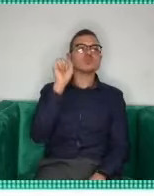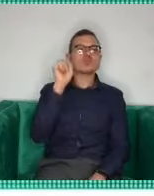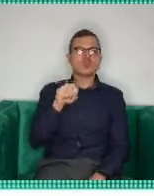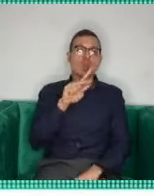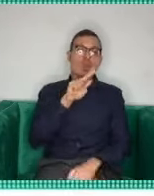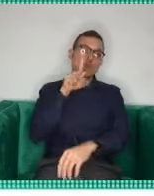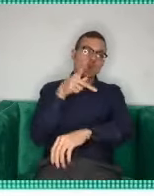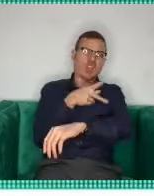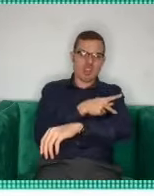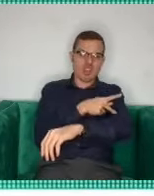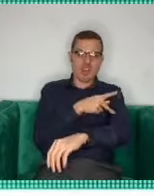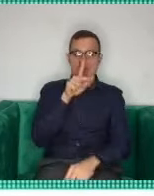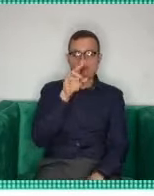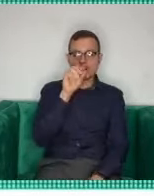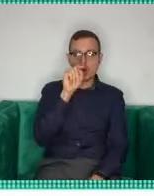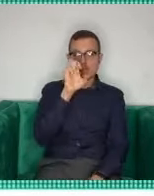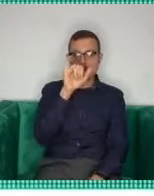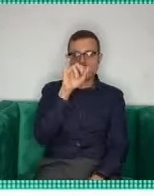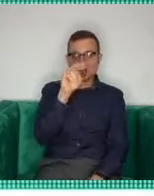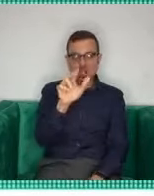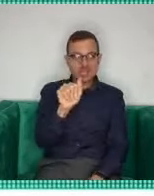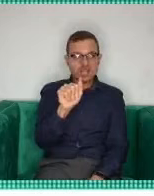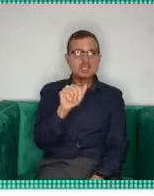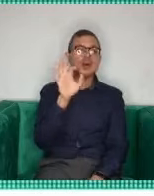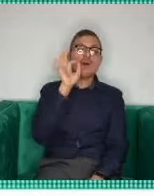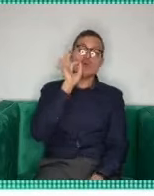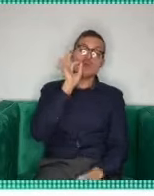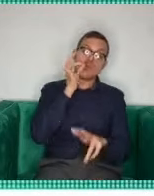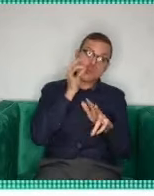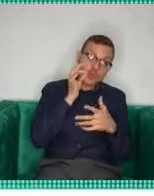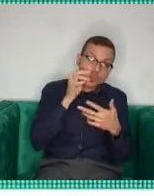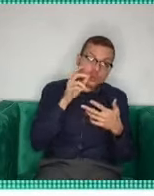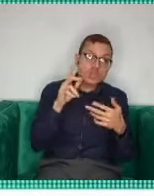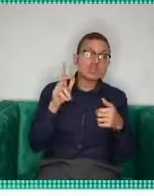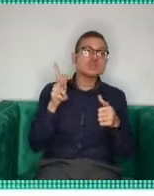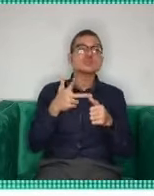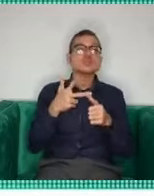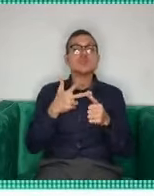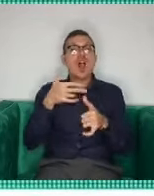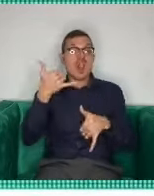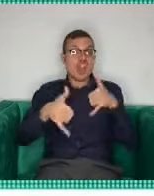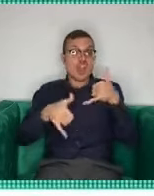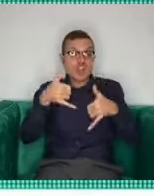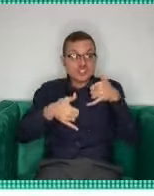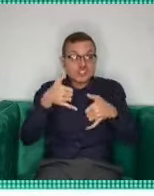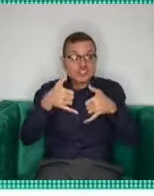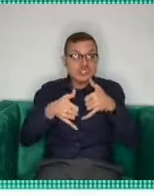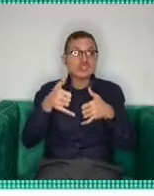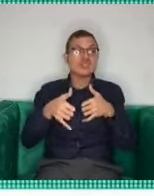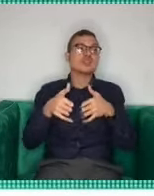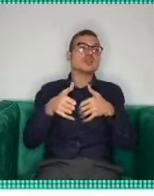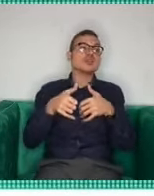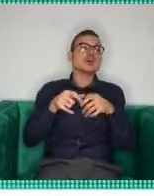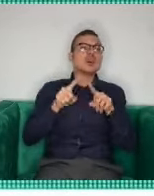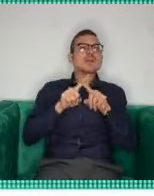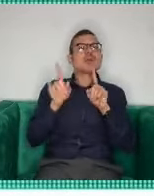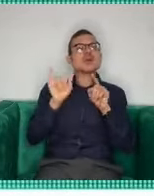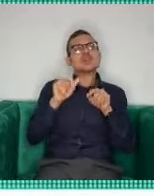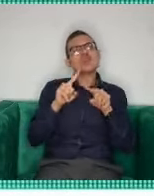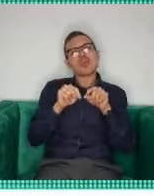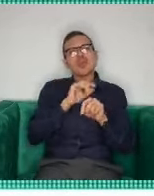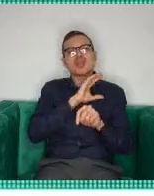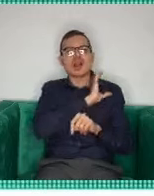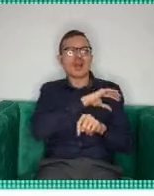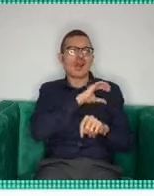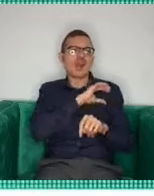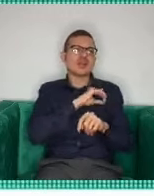sus 4 oncitas de café. Todo esto depende del la estatura, como bien dijimos, ¿verdad? Para un baloncelista quizás de la NBA, yo